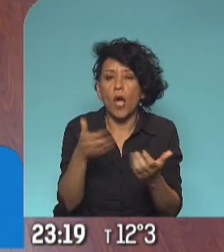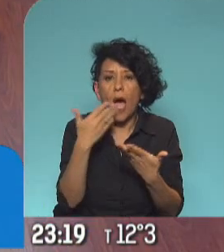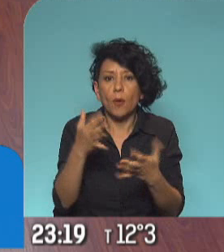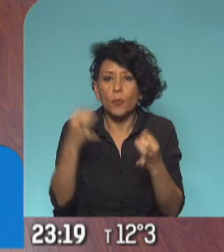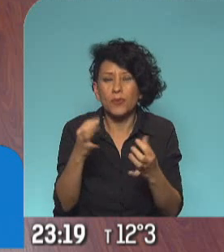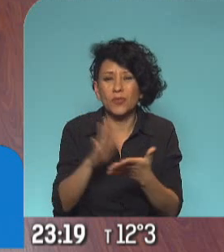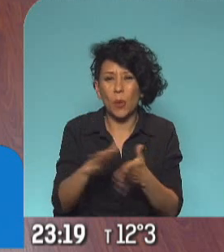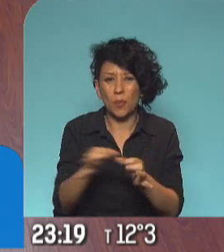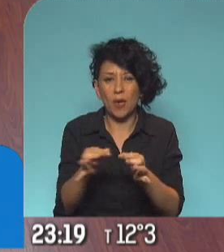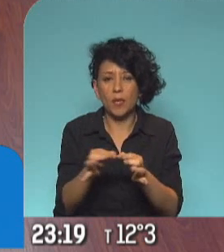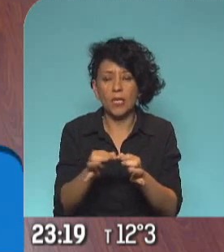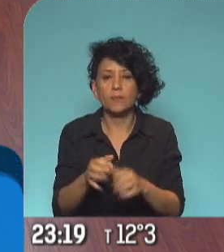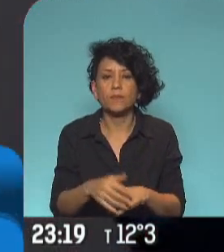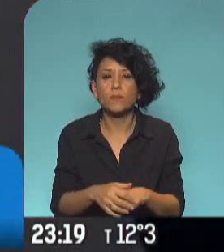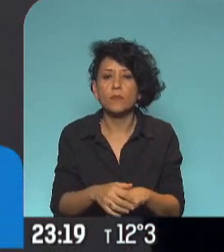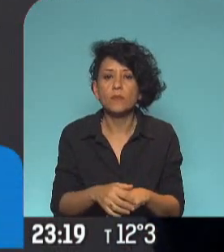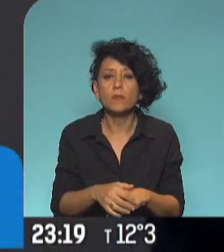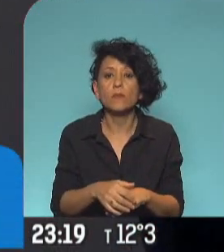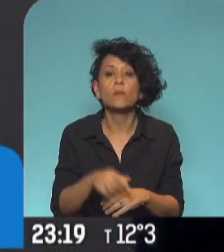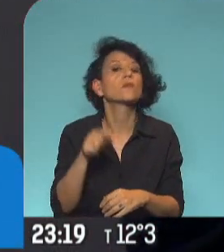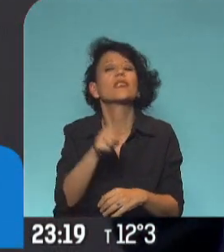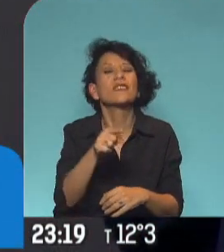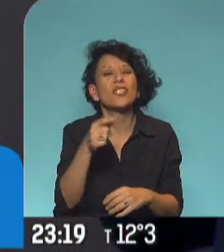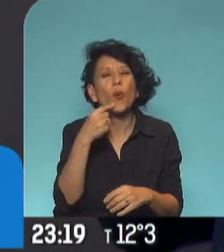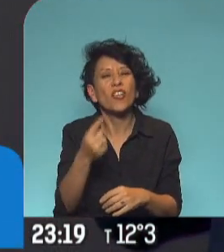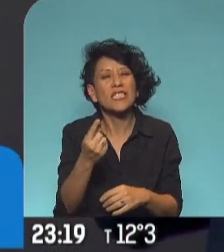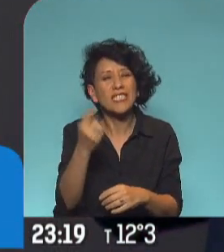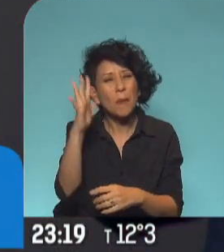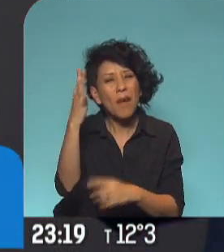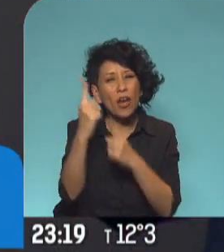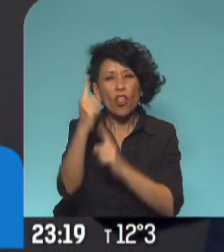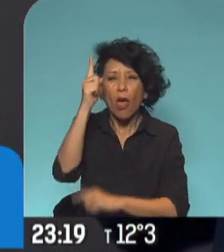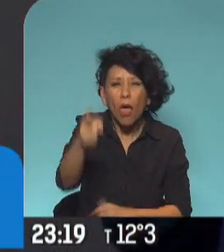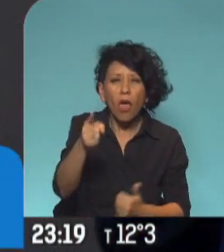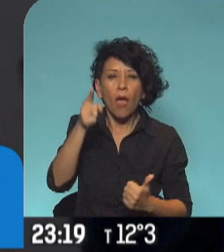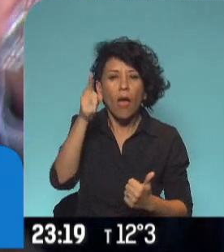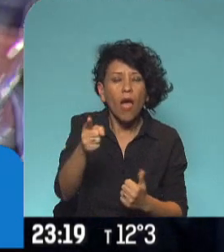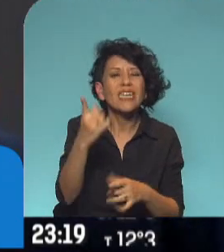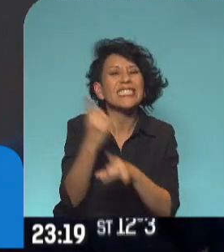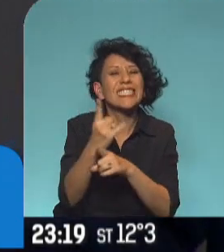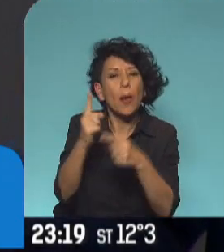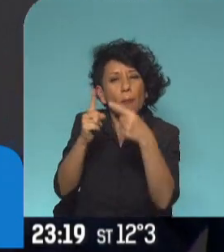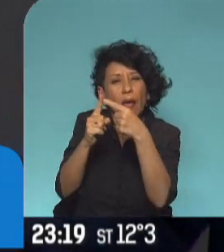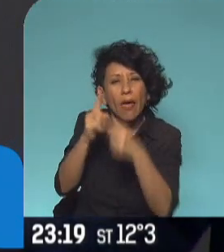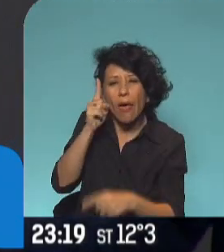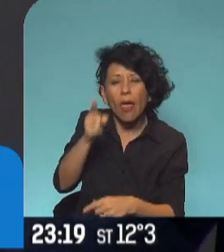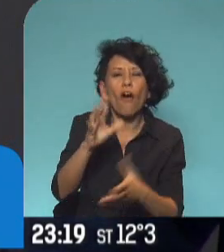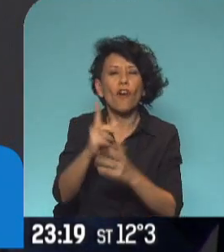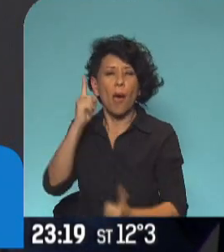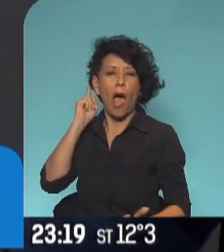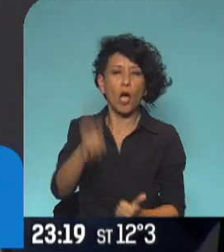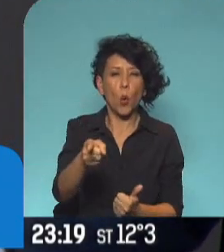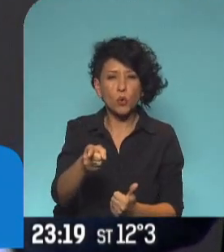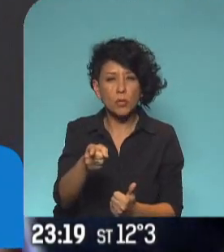y, por ejemplo, como bien señalas, ese gesto del dedo, siempre el dedo índice es acusatorio. Y en este